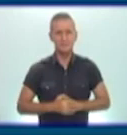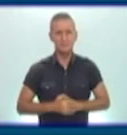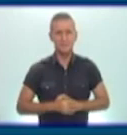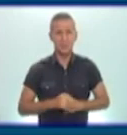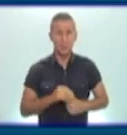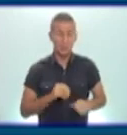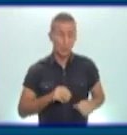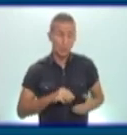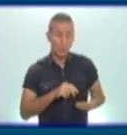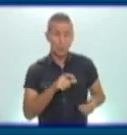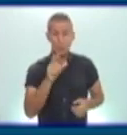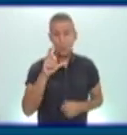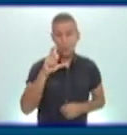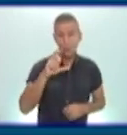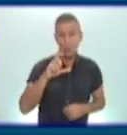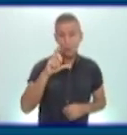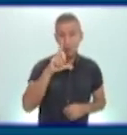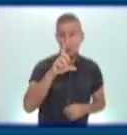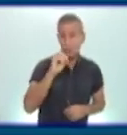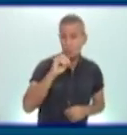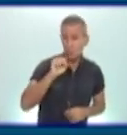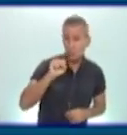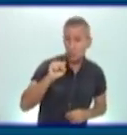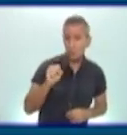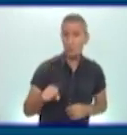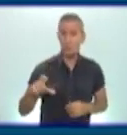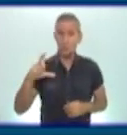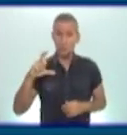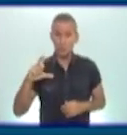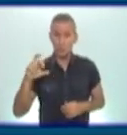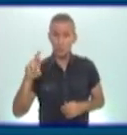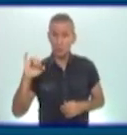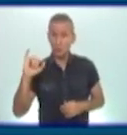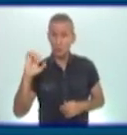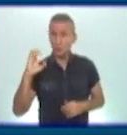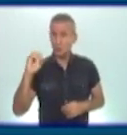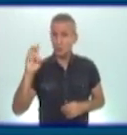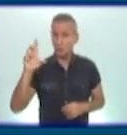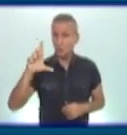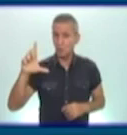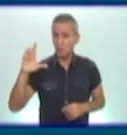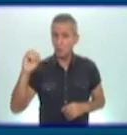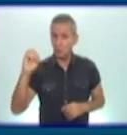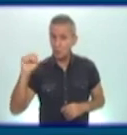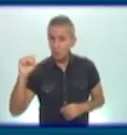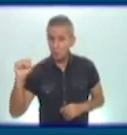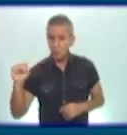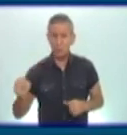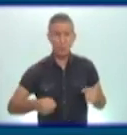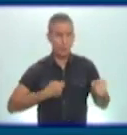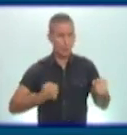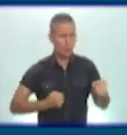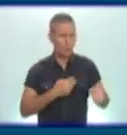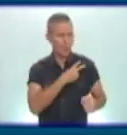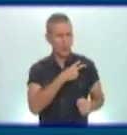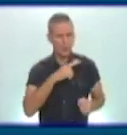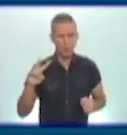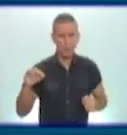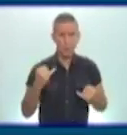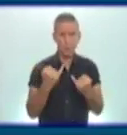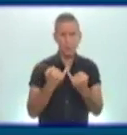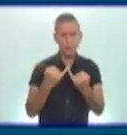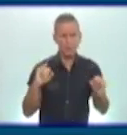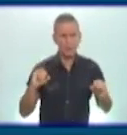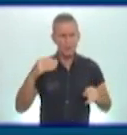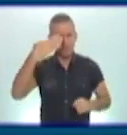Los criollos es el sujeto de la oración, es de quien se habla en la oración. Lucharon con mucha valentía por la independencia de Cuba,